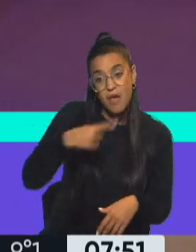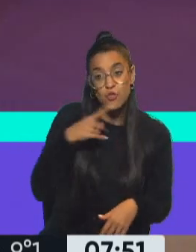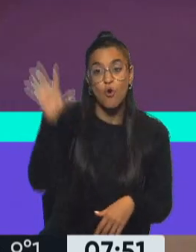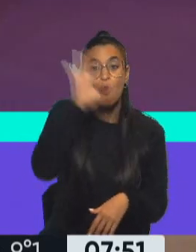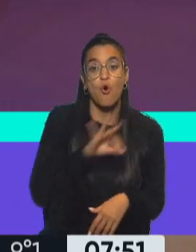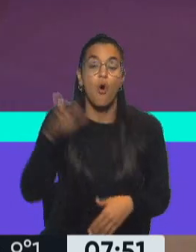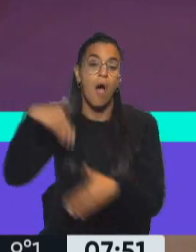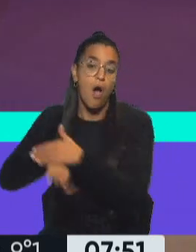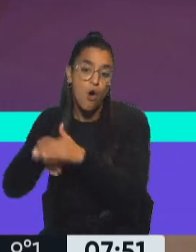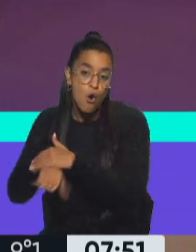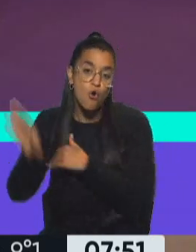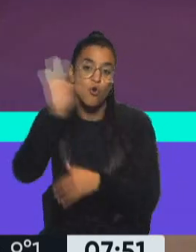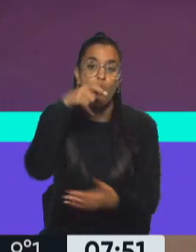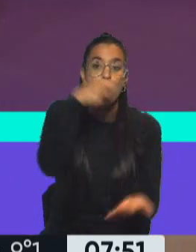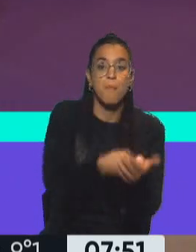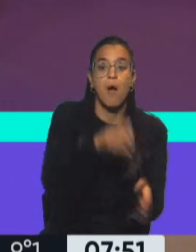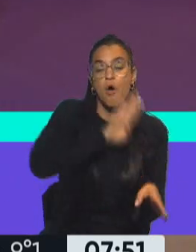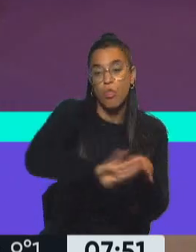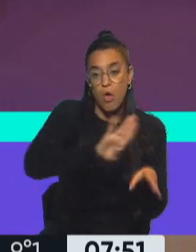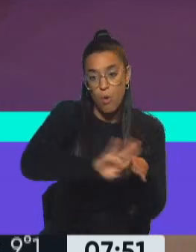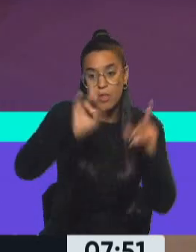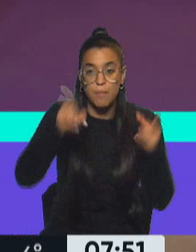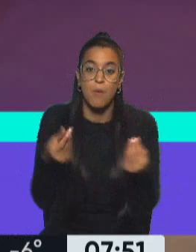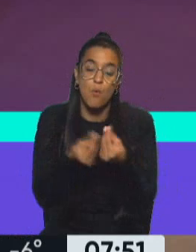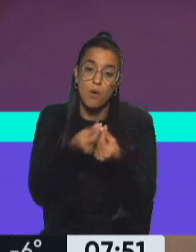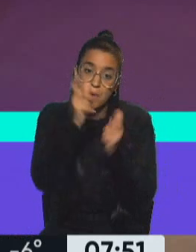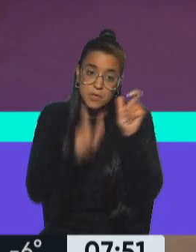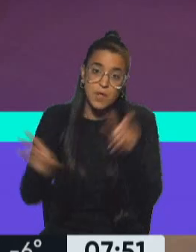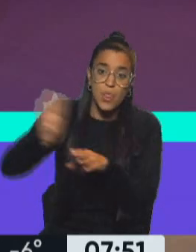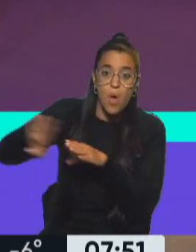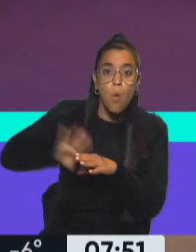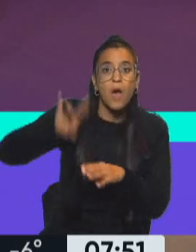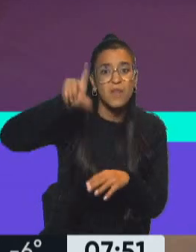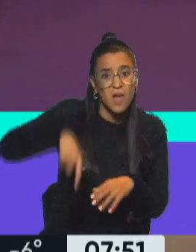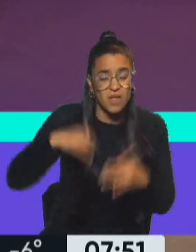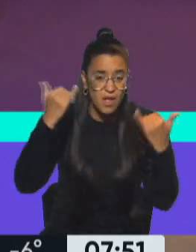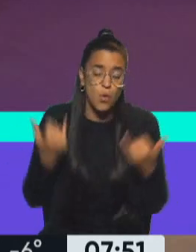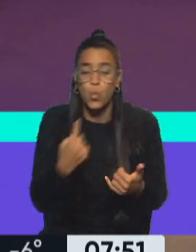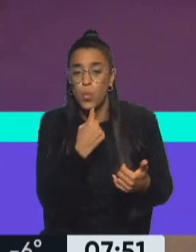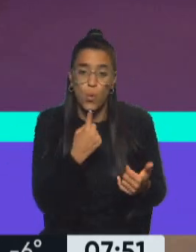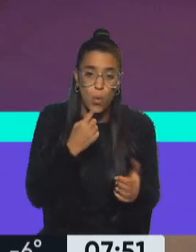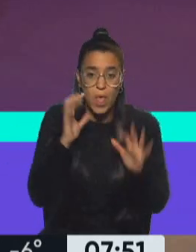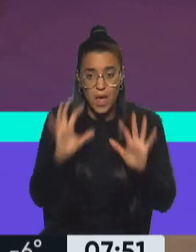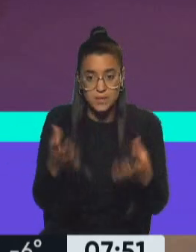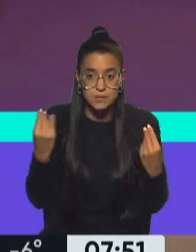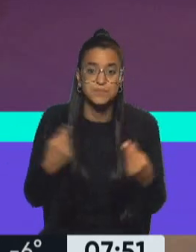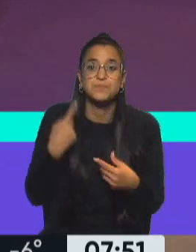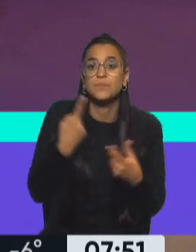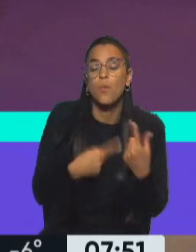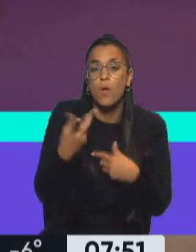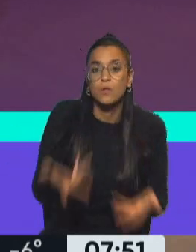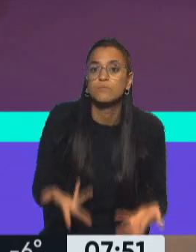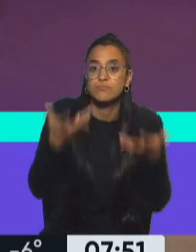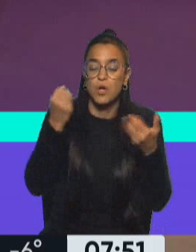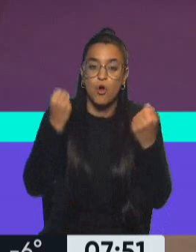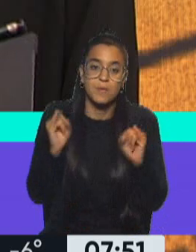al ahorro, van a ir al pago de deudas. También mucha gente por ahí tiene deudas con la tarjeta. Bueno, la gran duda entonces es cuánto va a dinamizar la